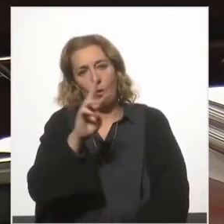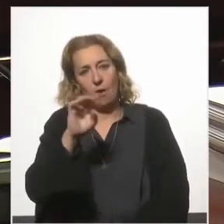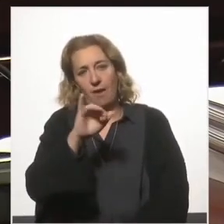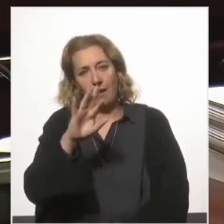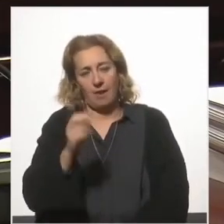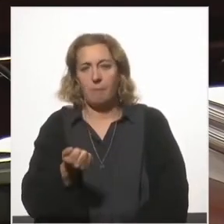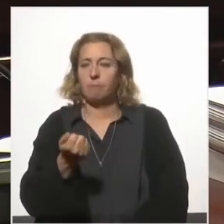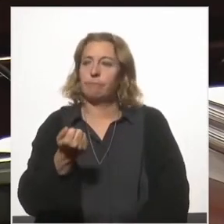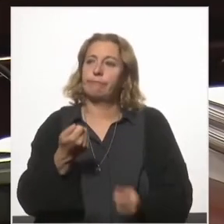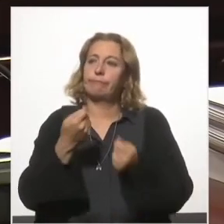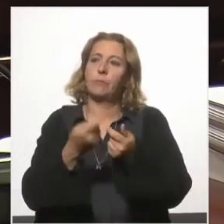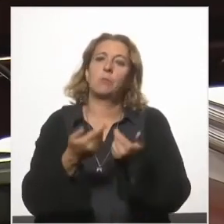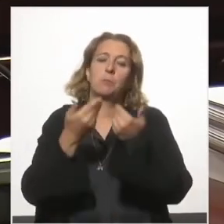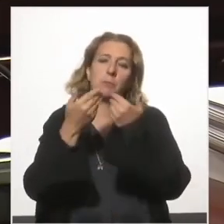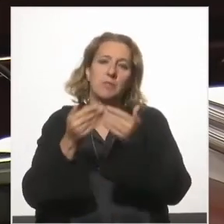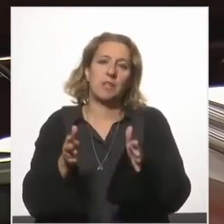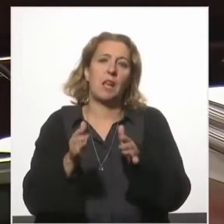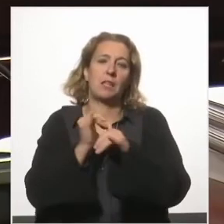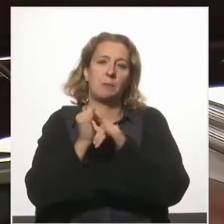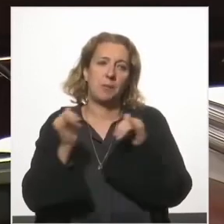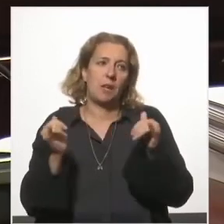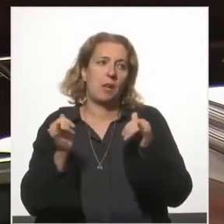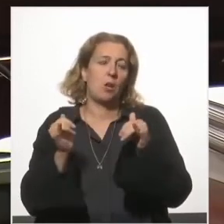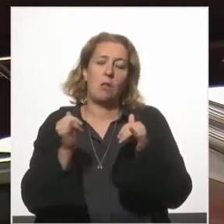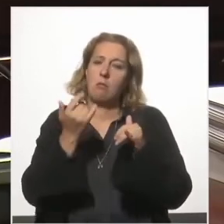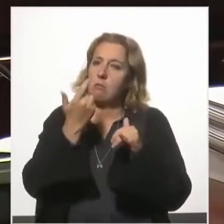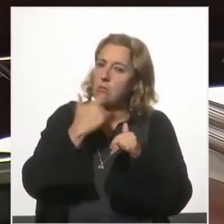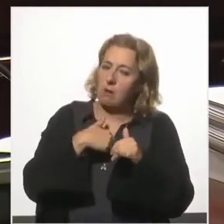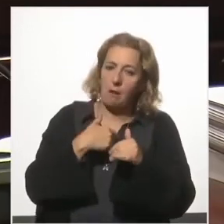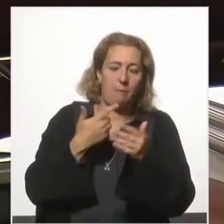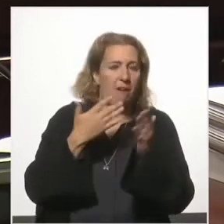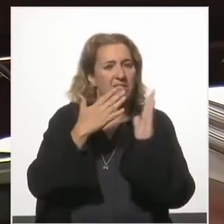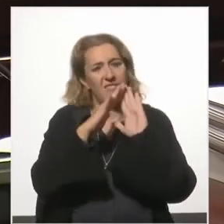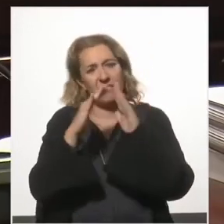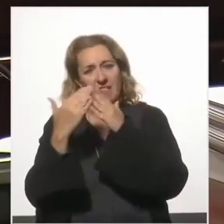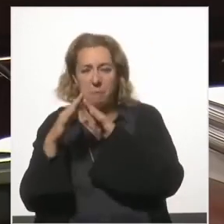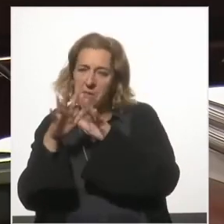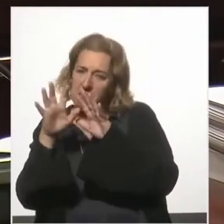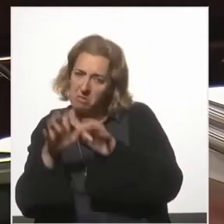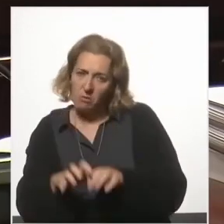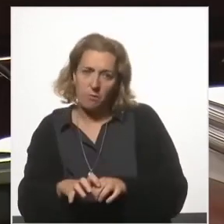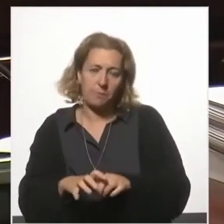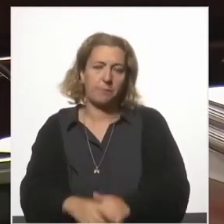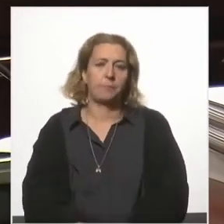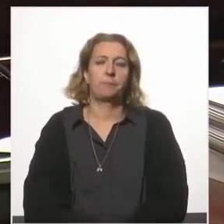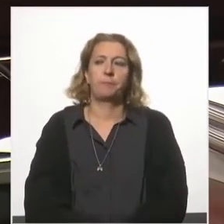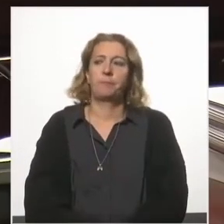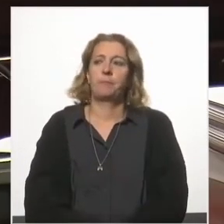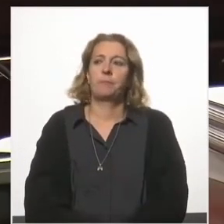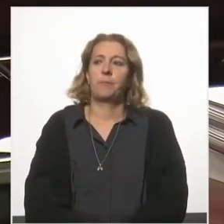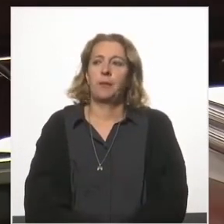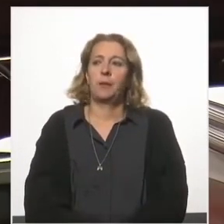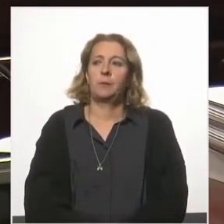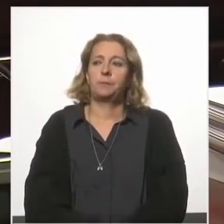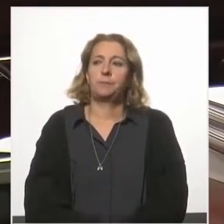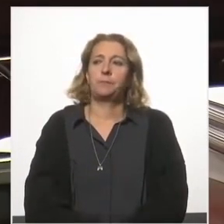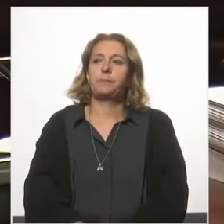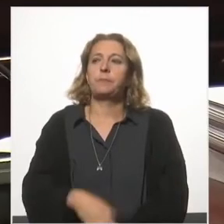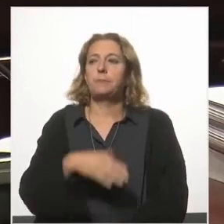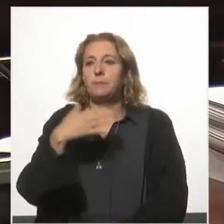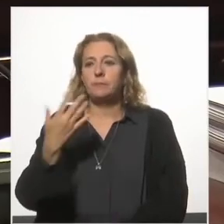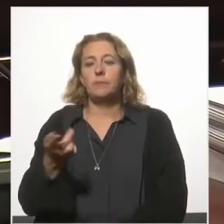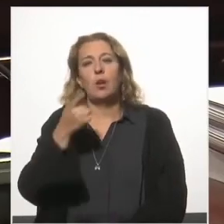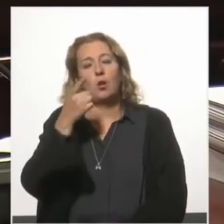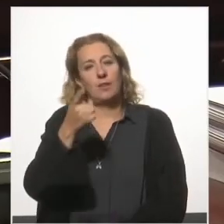como, por lo menos comenzar a terminar con el drama de los asentamientos en la República. Es entonces con